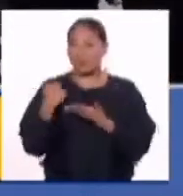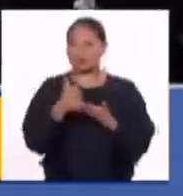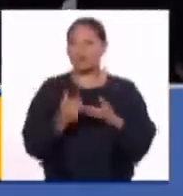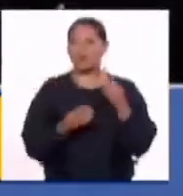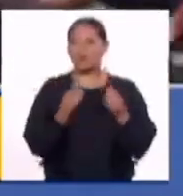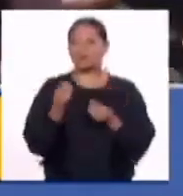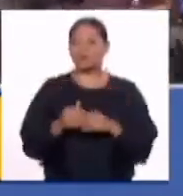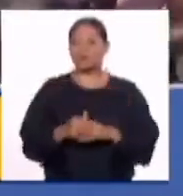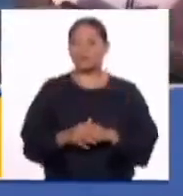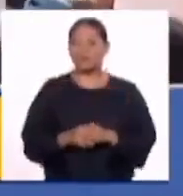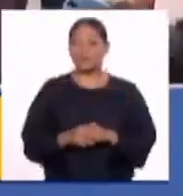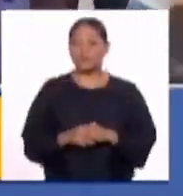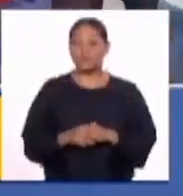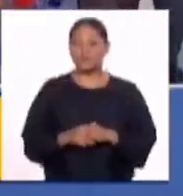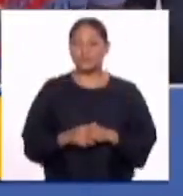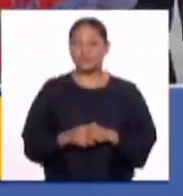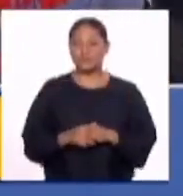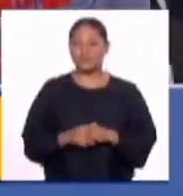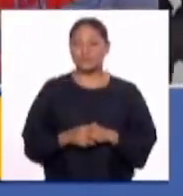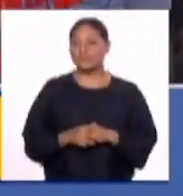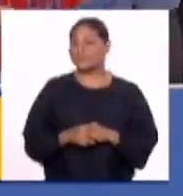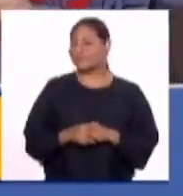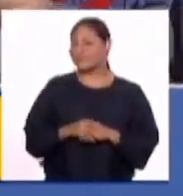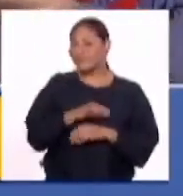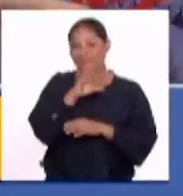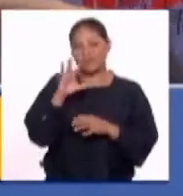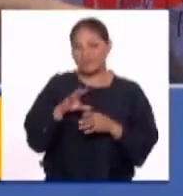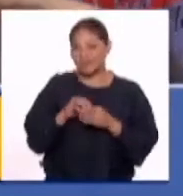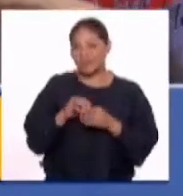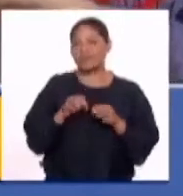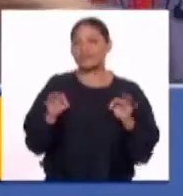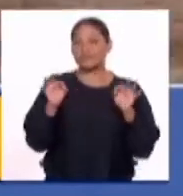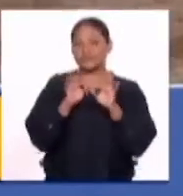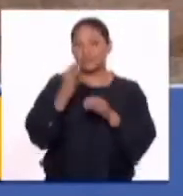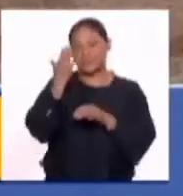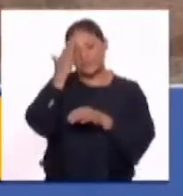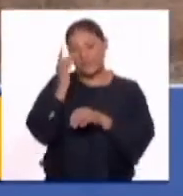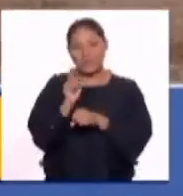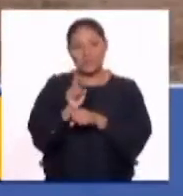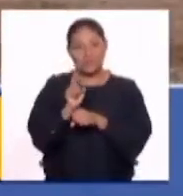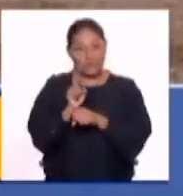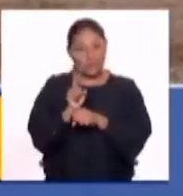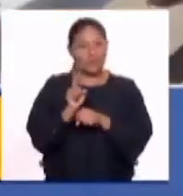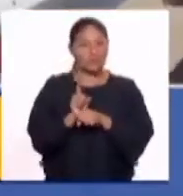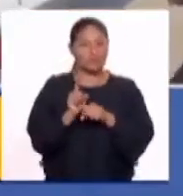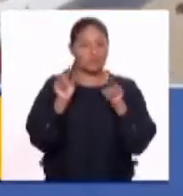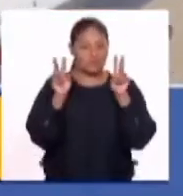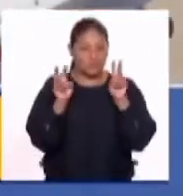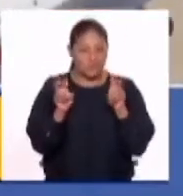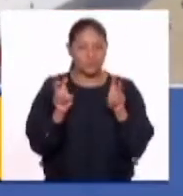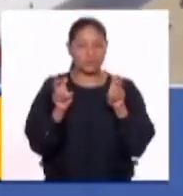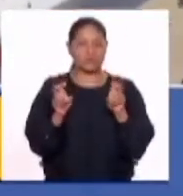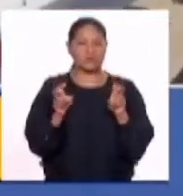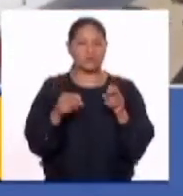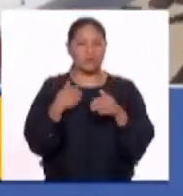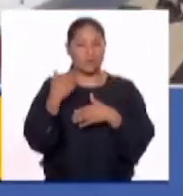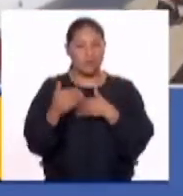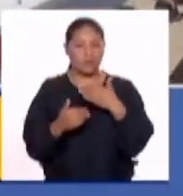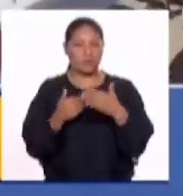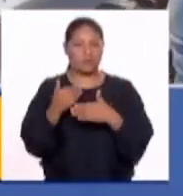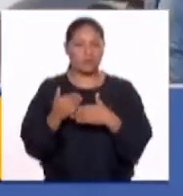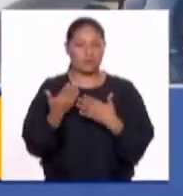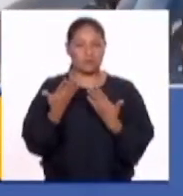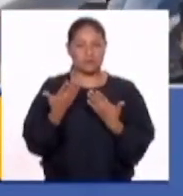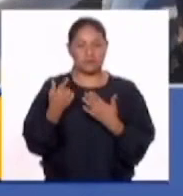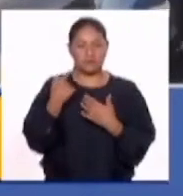Mira, yo te diría que básicamente a nivel de enseñanza nos va a evidenciar una vez más la madurez que tiene en este